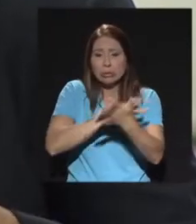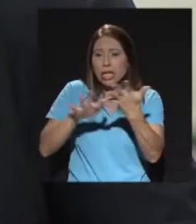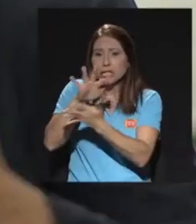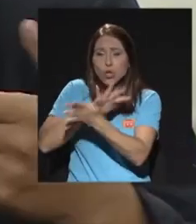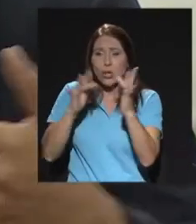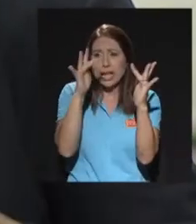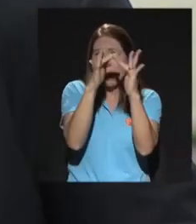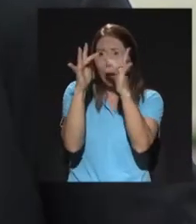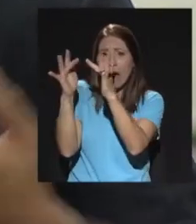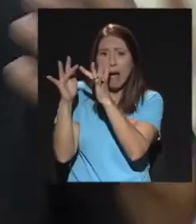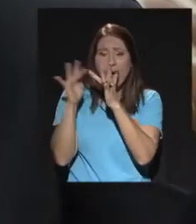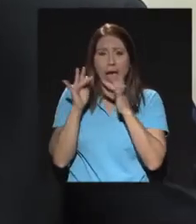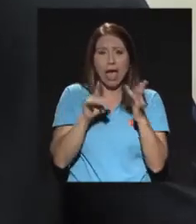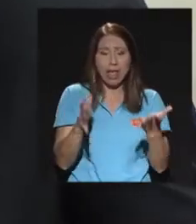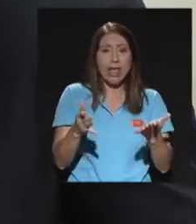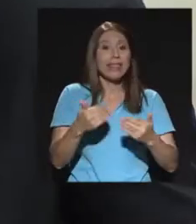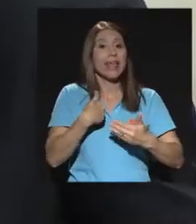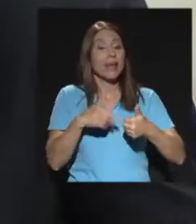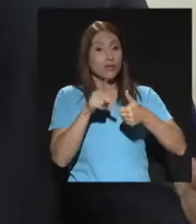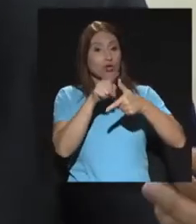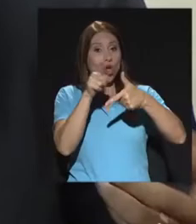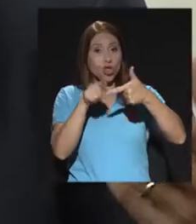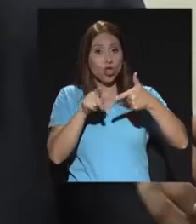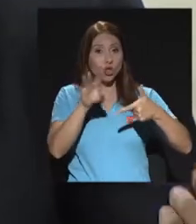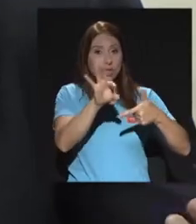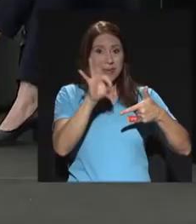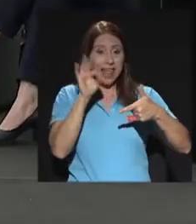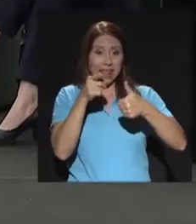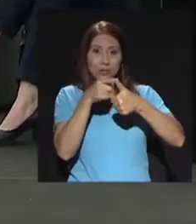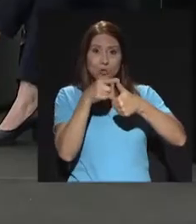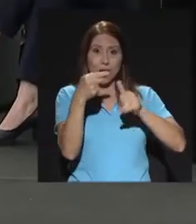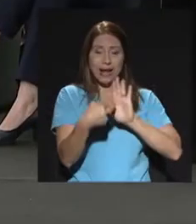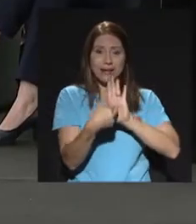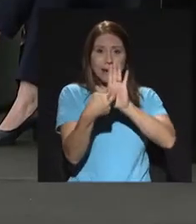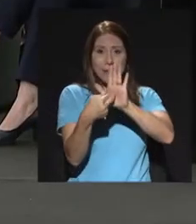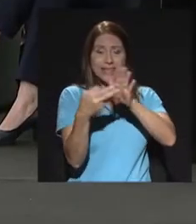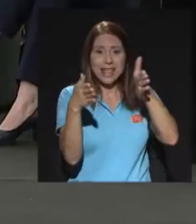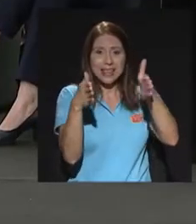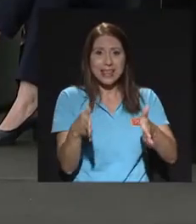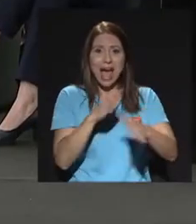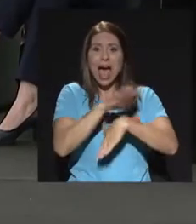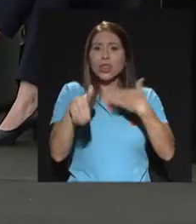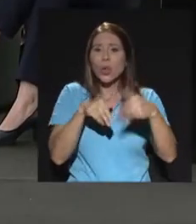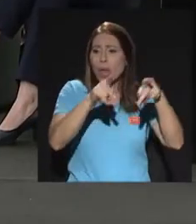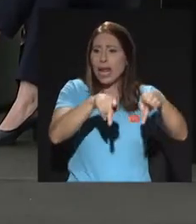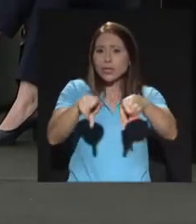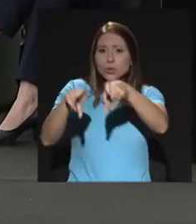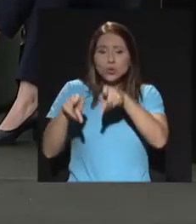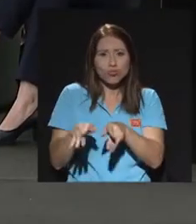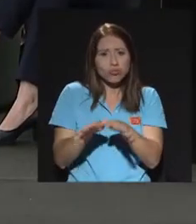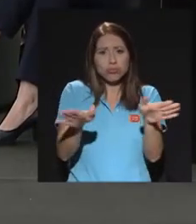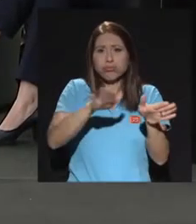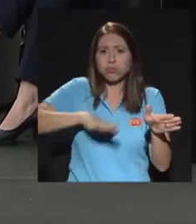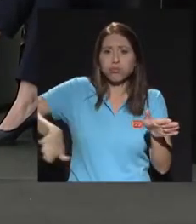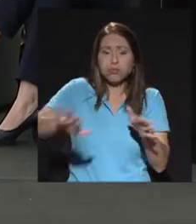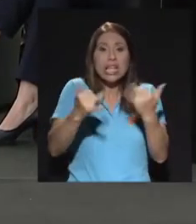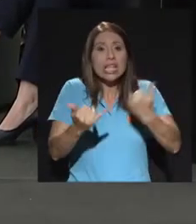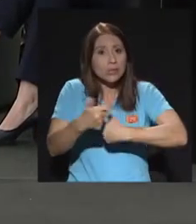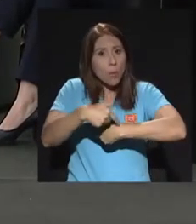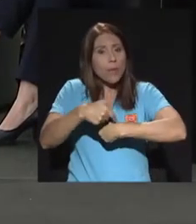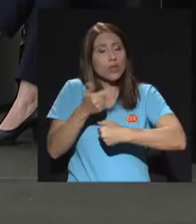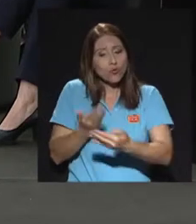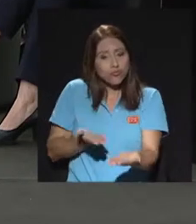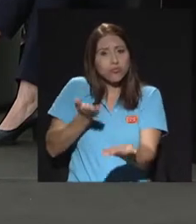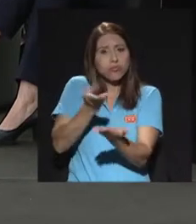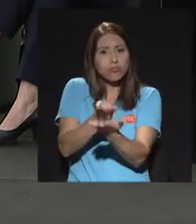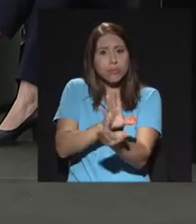radioeléctrico. Tenemos dos invitadas, una que representa de algún modo a toda la sociedad civil, que en este momento inclusive presenta un proyecto de ley